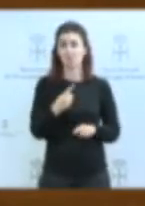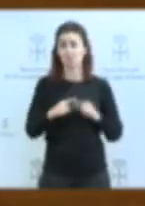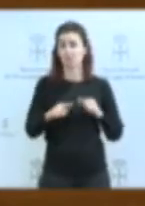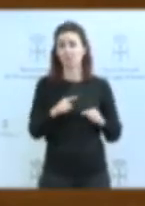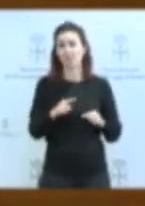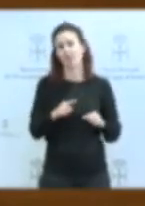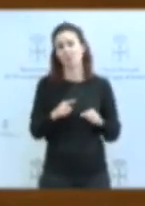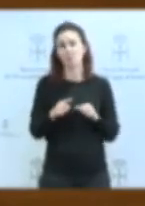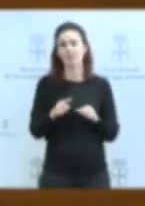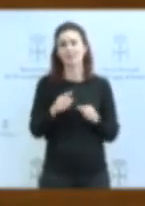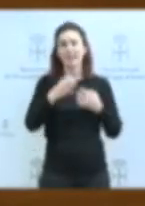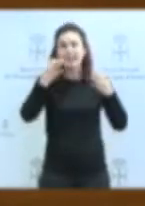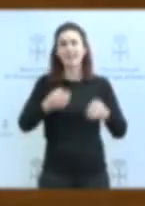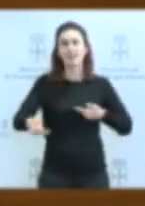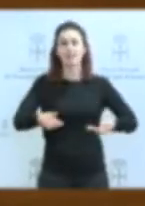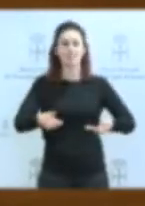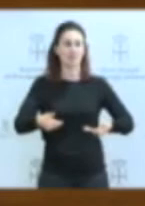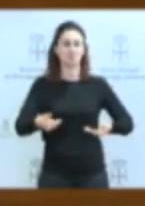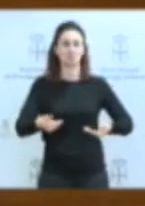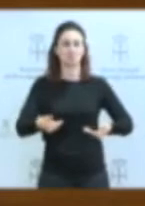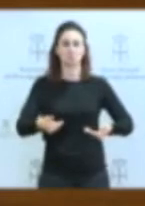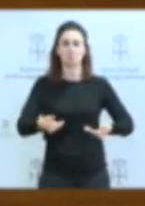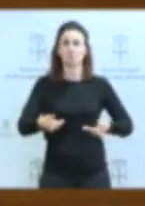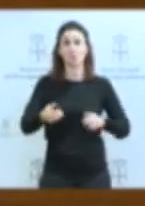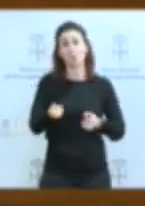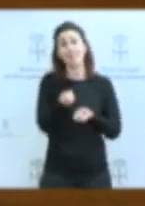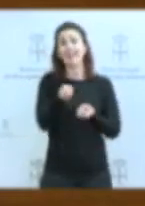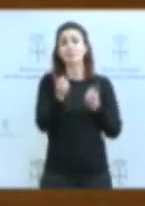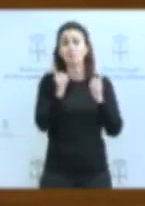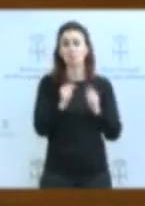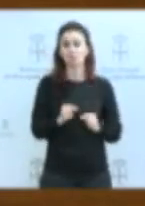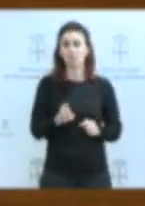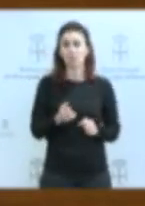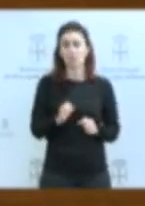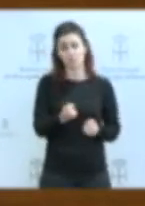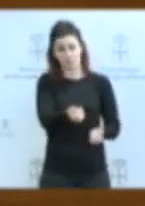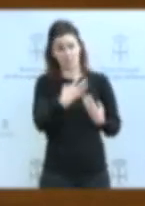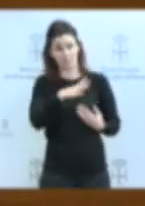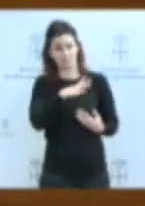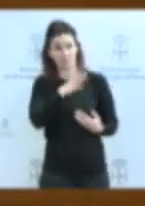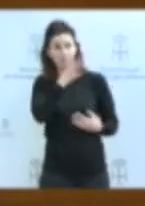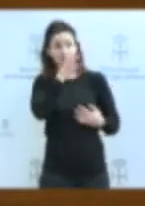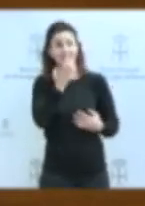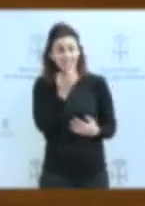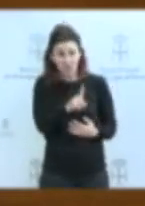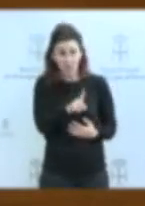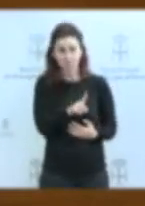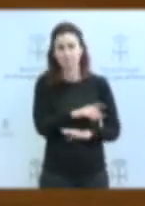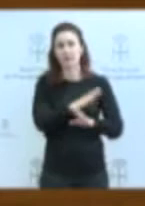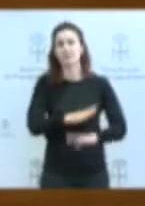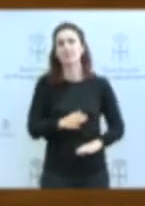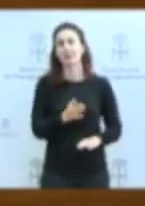interés. Me gustaría que usted diera esos datos y, si no, tendremos que pensar que efectivamente se pliegan a otro tipo de demandas.